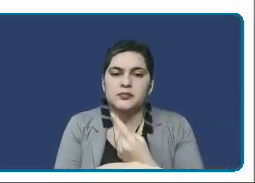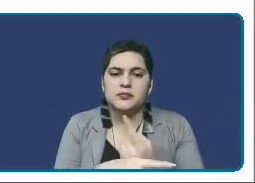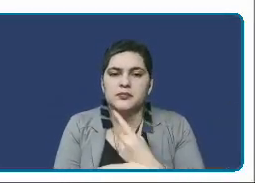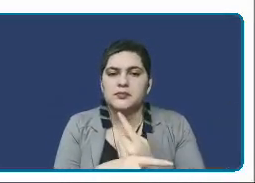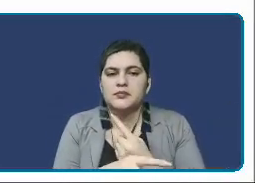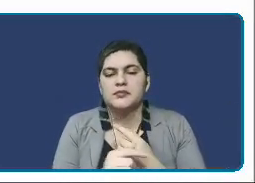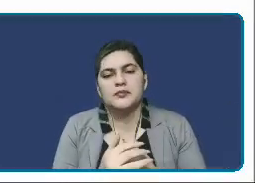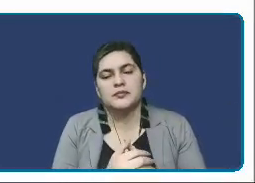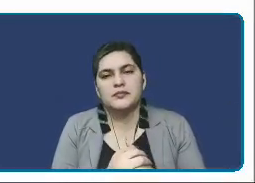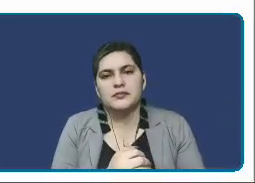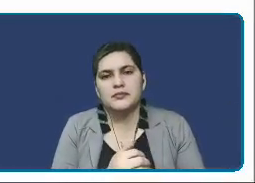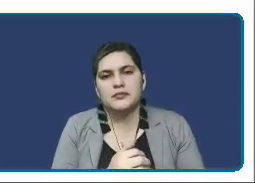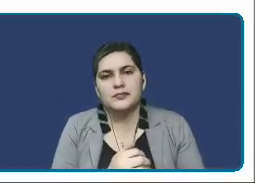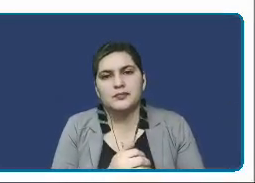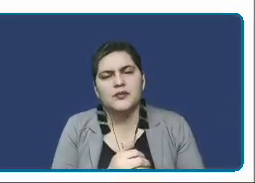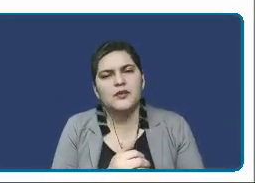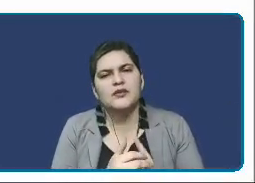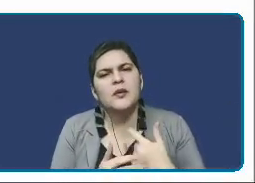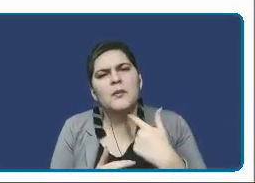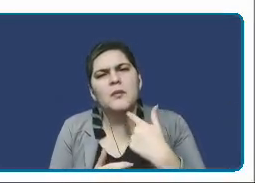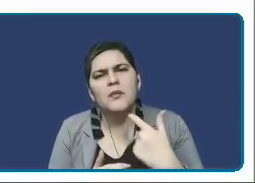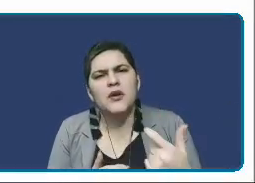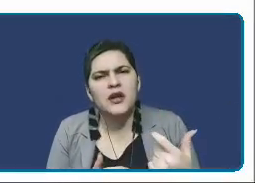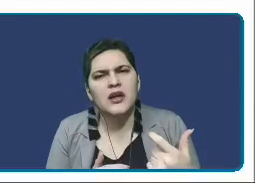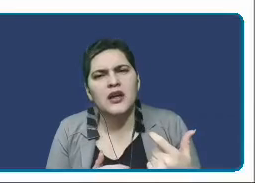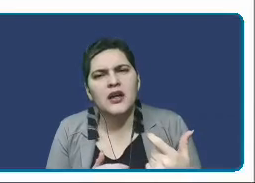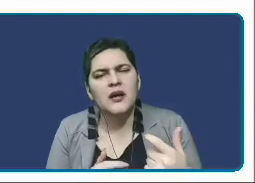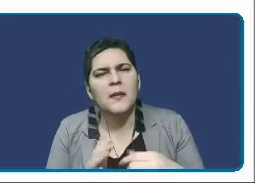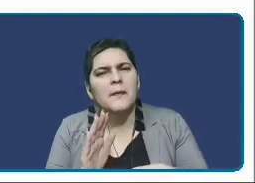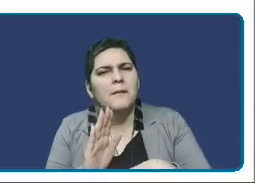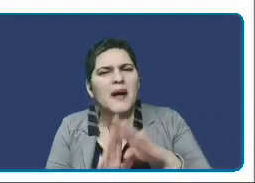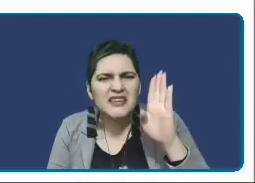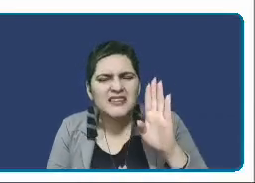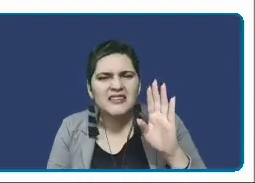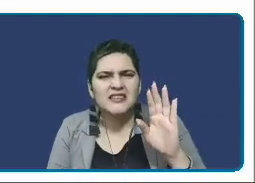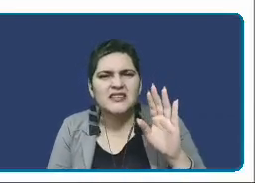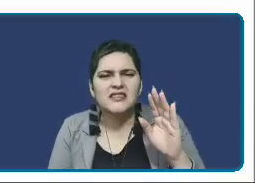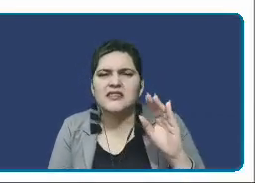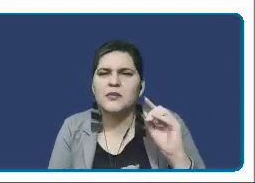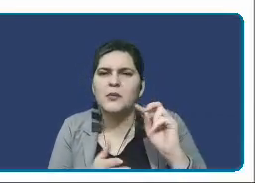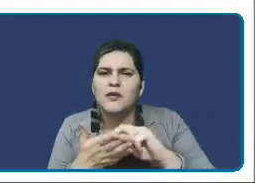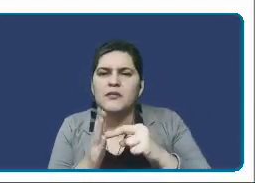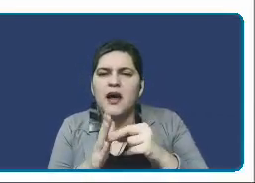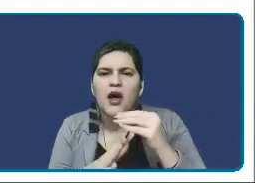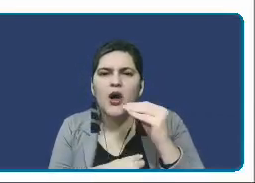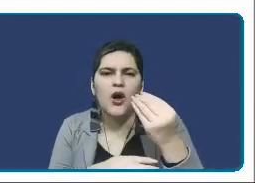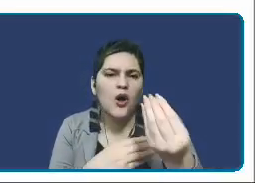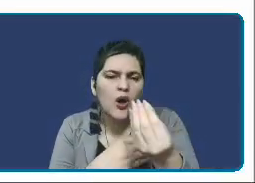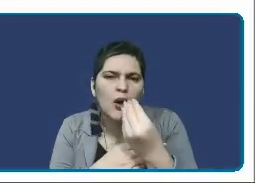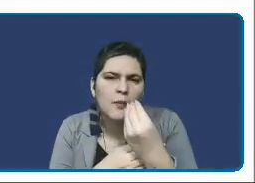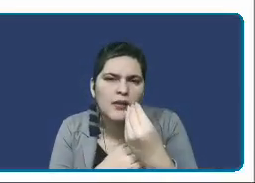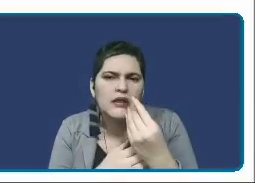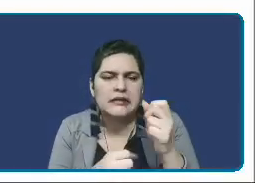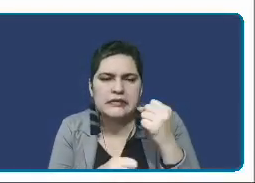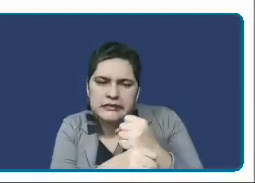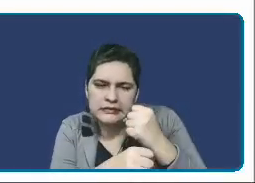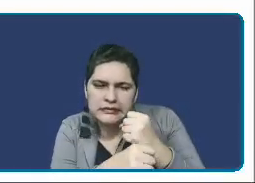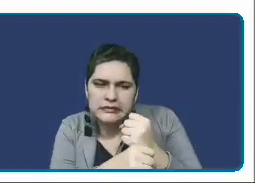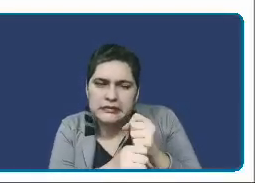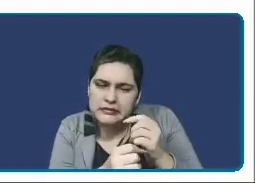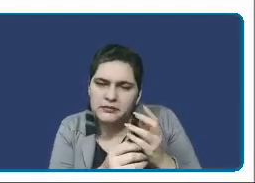Entonces, ¿por qué se presenta? ¿Por qué lo tenemos más frecuentemente y vamos a tener que trabajar en eso para poder hacer una alimentación